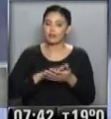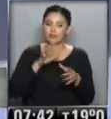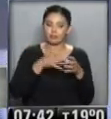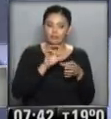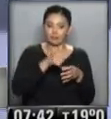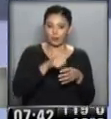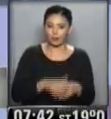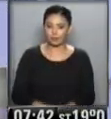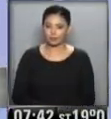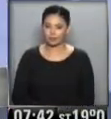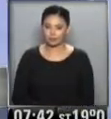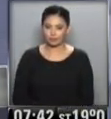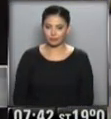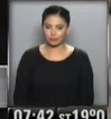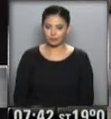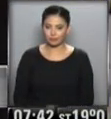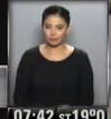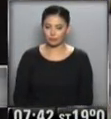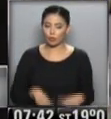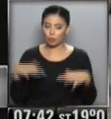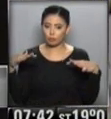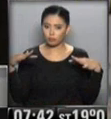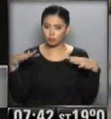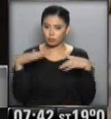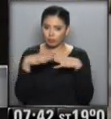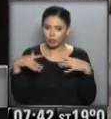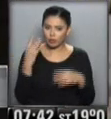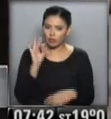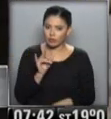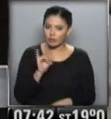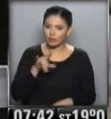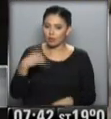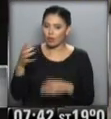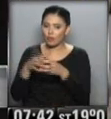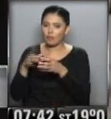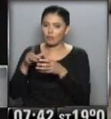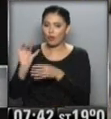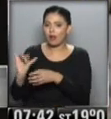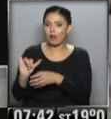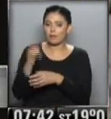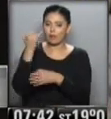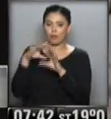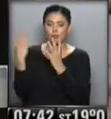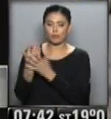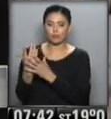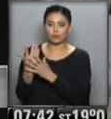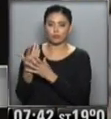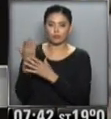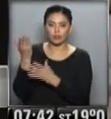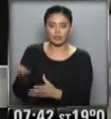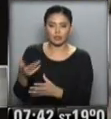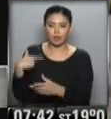de la victoria. Partido duro, estábamos jugando contra el campeón del mundo, no nos olvidemos de eso, y aparte un campeón del mundo